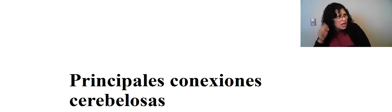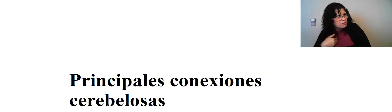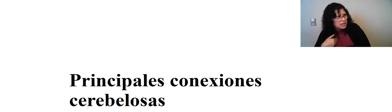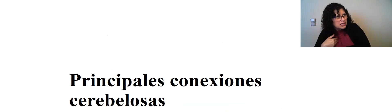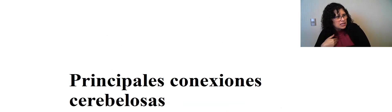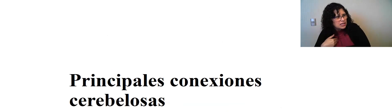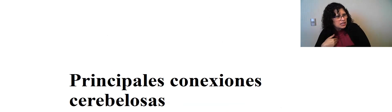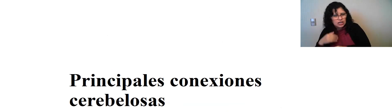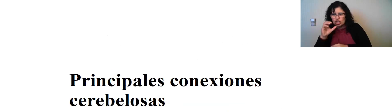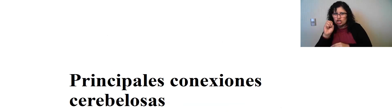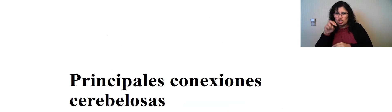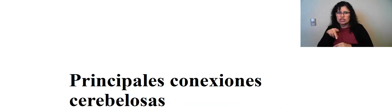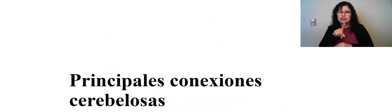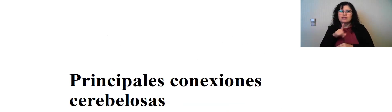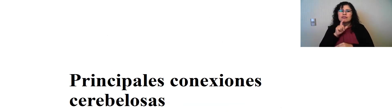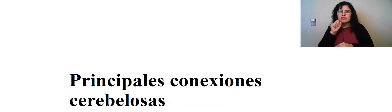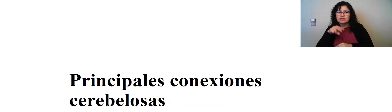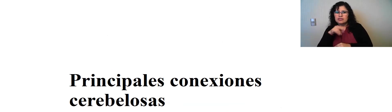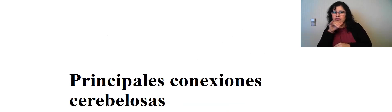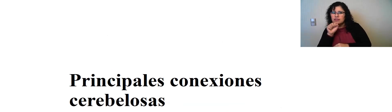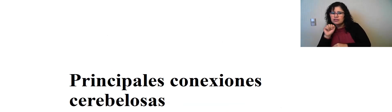doña Constanza.